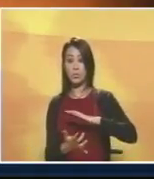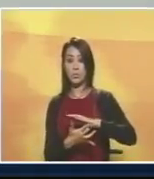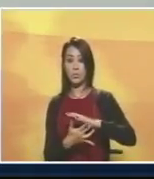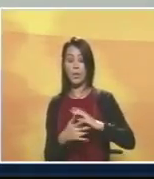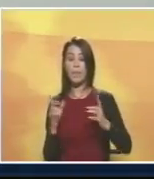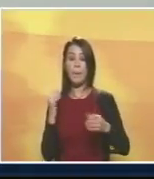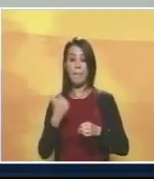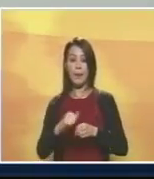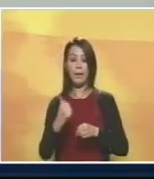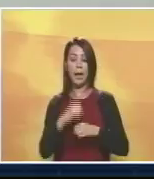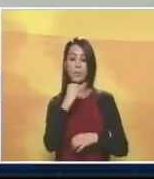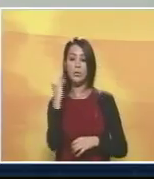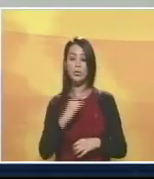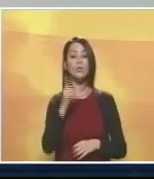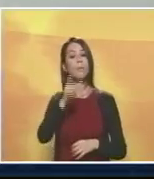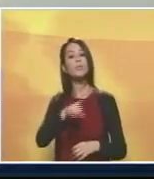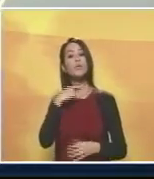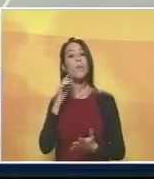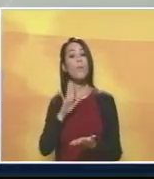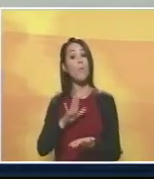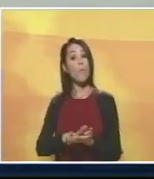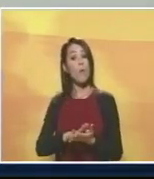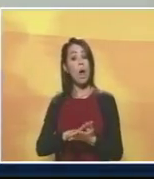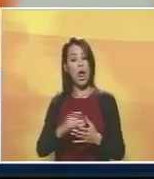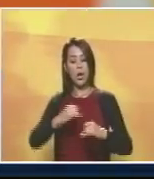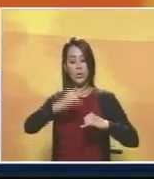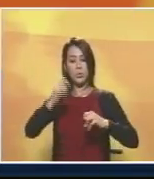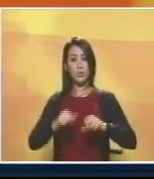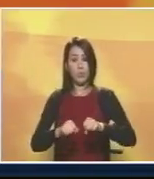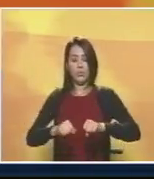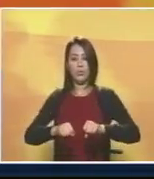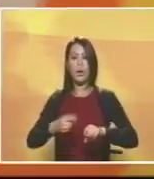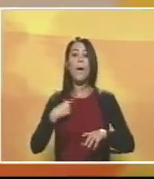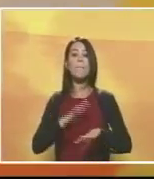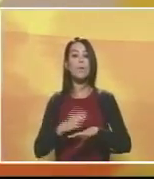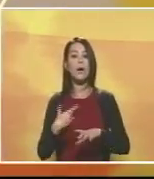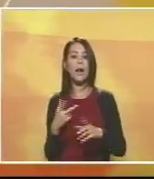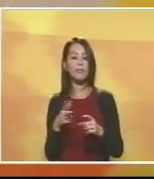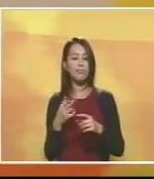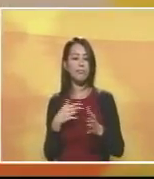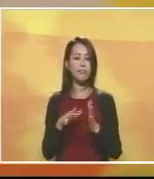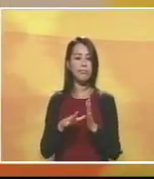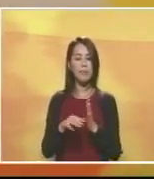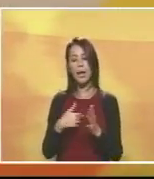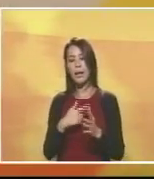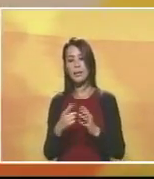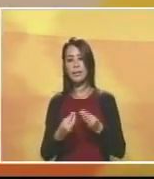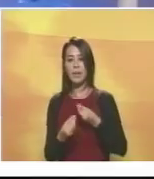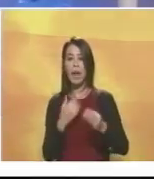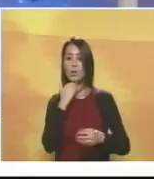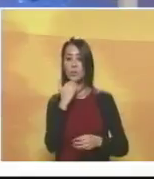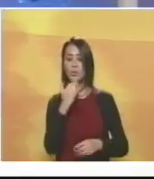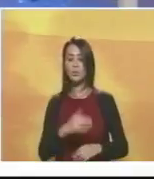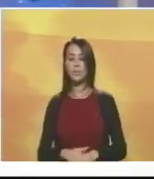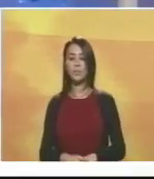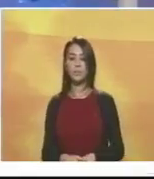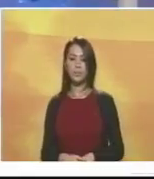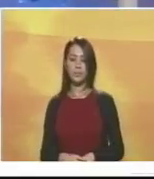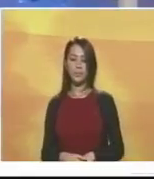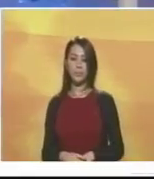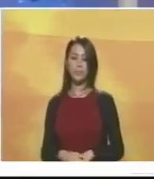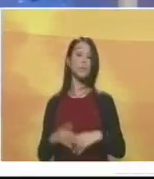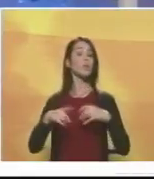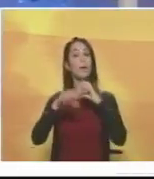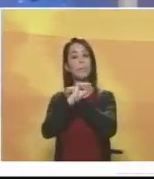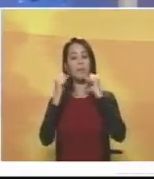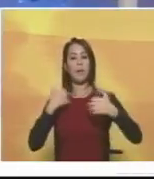de Maracaibo, Estado Zulia, una persona falleció electrocutada al intentar sabotear el sistema eléctrico en esa entidad. La mañana